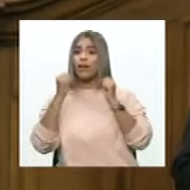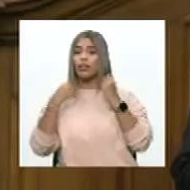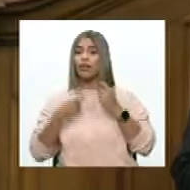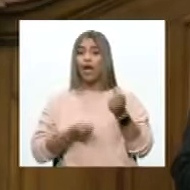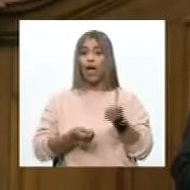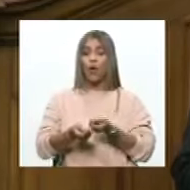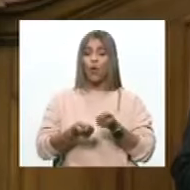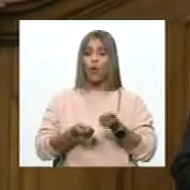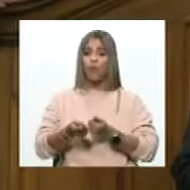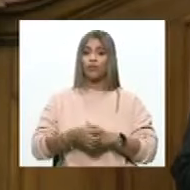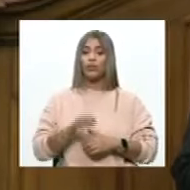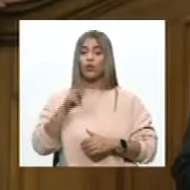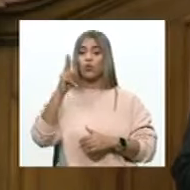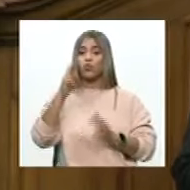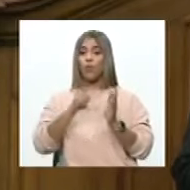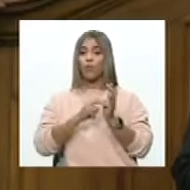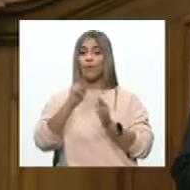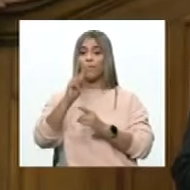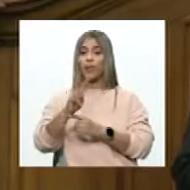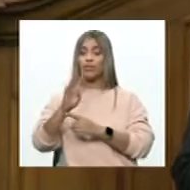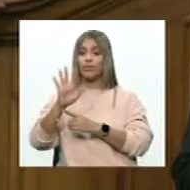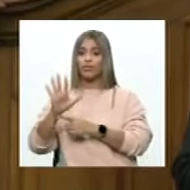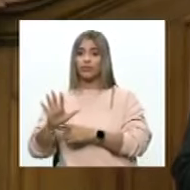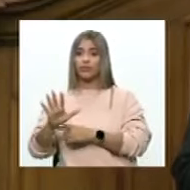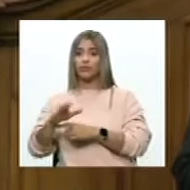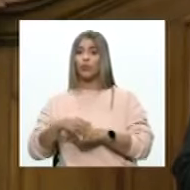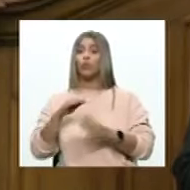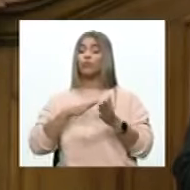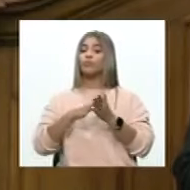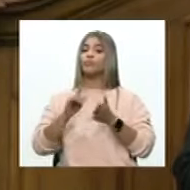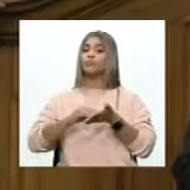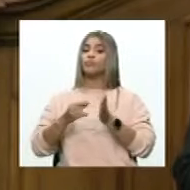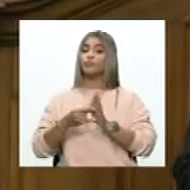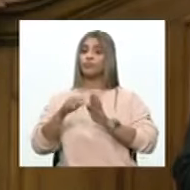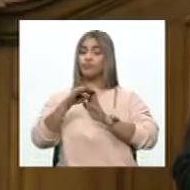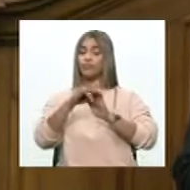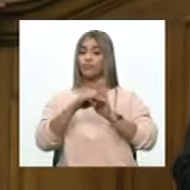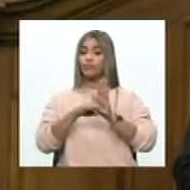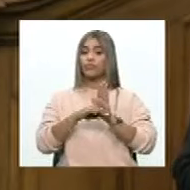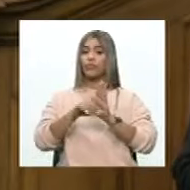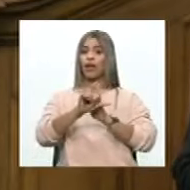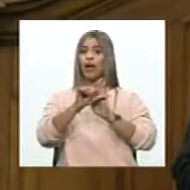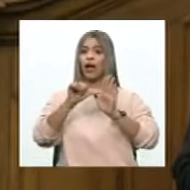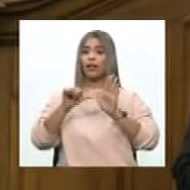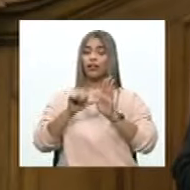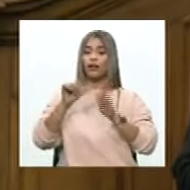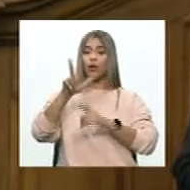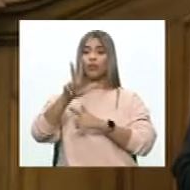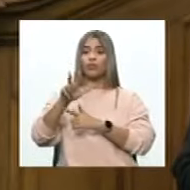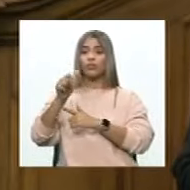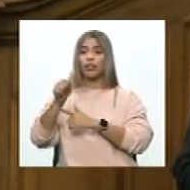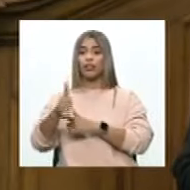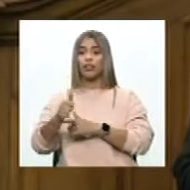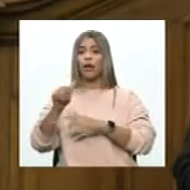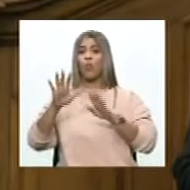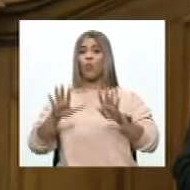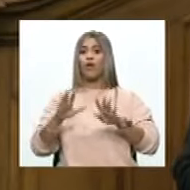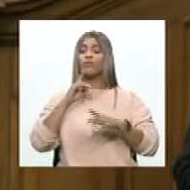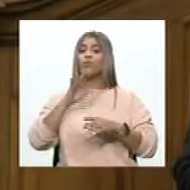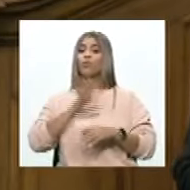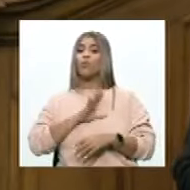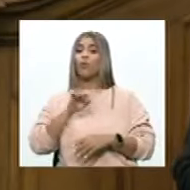económico financiero 2025, de conformidad a lo consagrado en el artículo 319 de